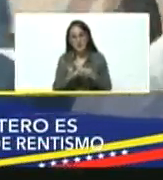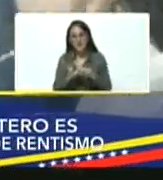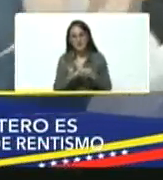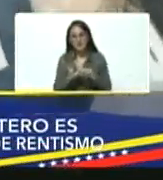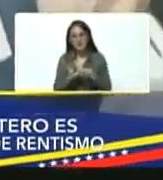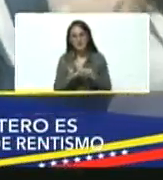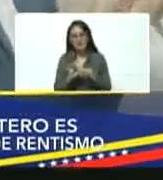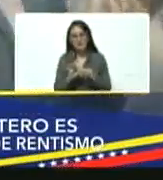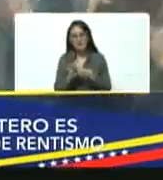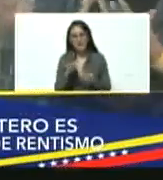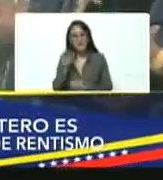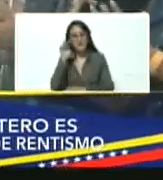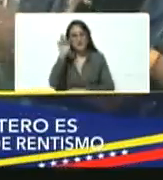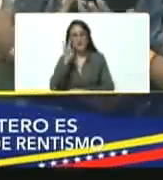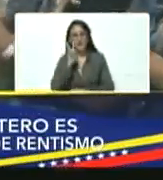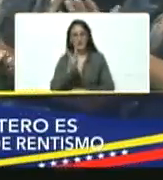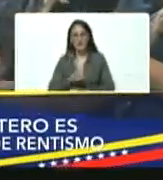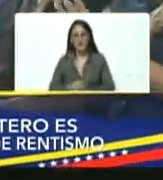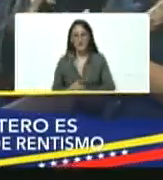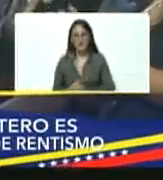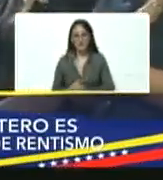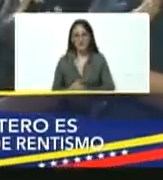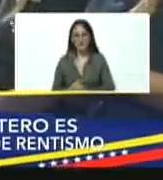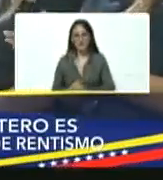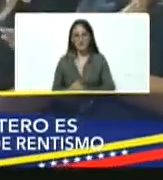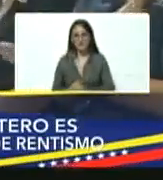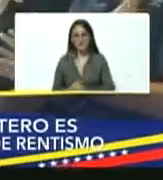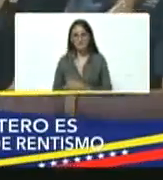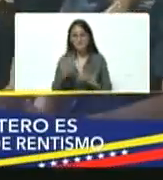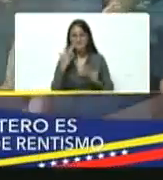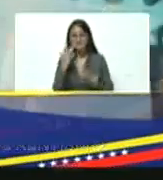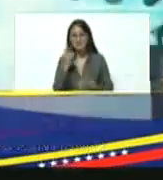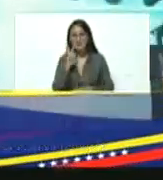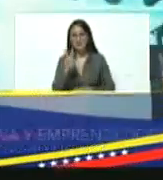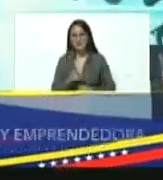y perfilar el futuro, para ver.